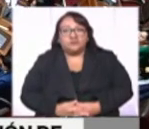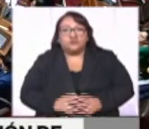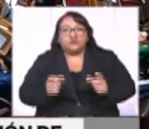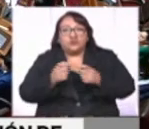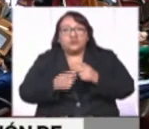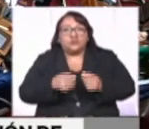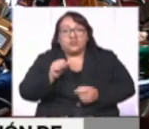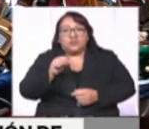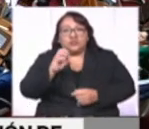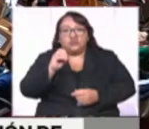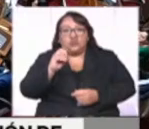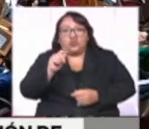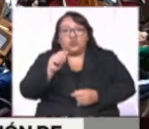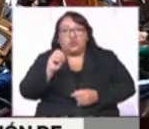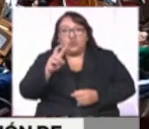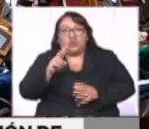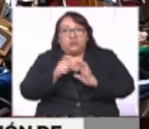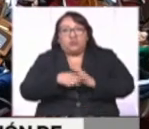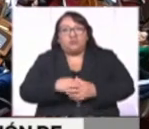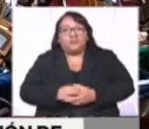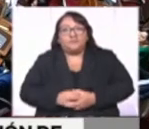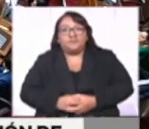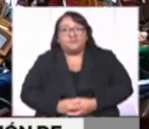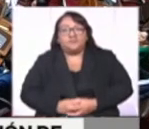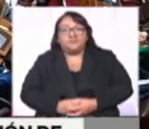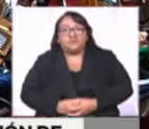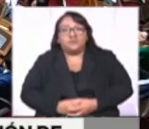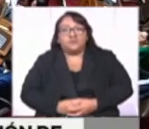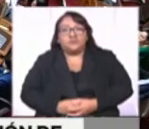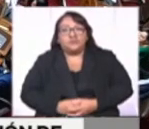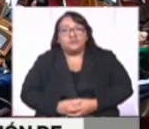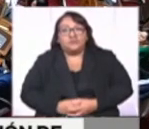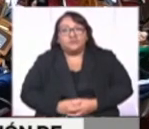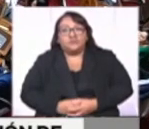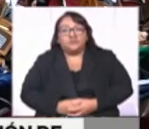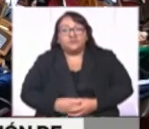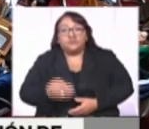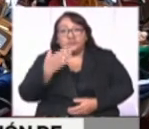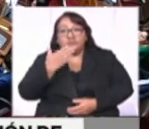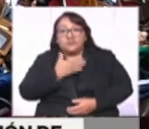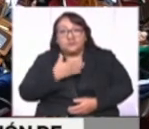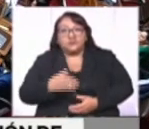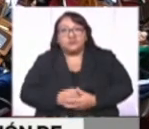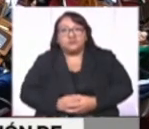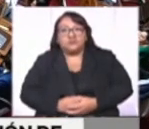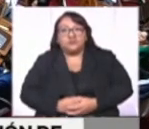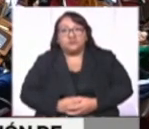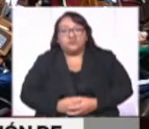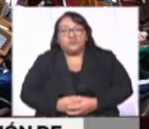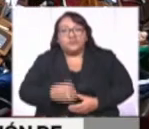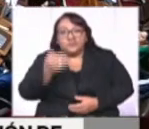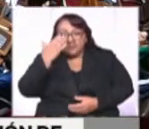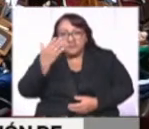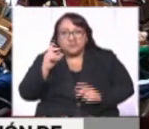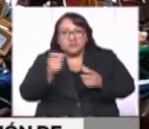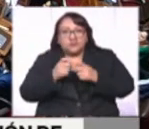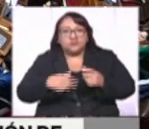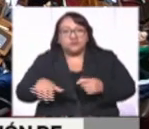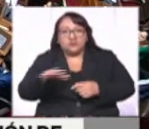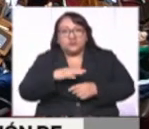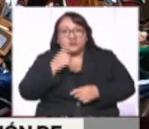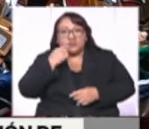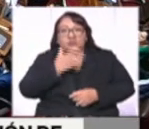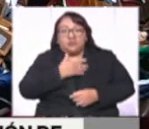Soto, hasta por 2 minutos. Muchas gracias, señor presidente. Saludos a la representación nacional.